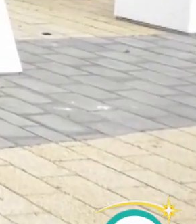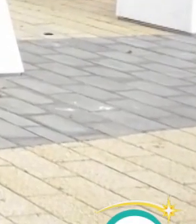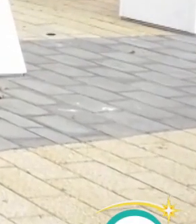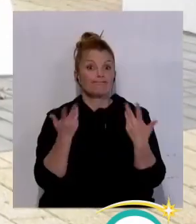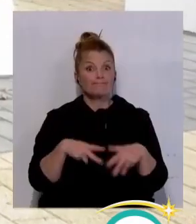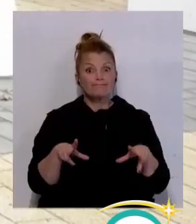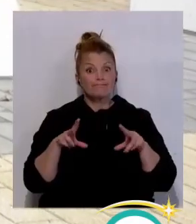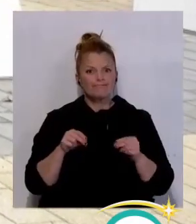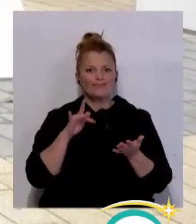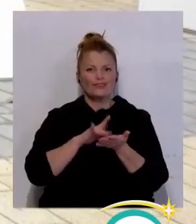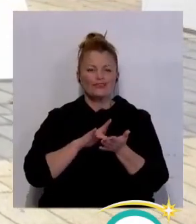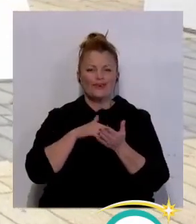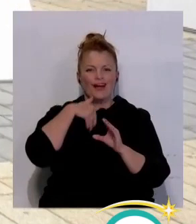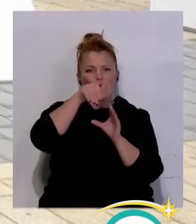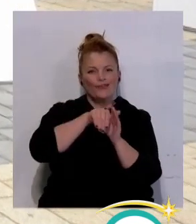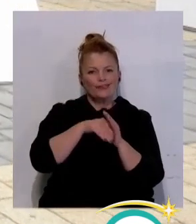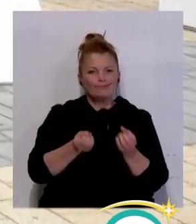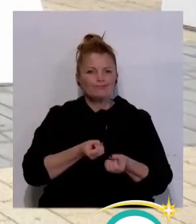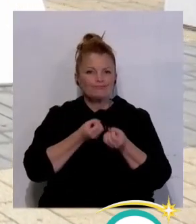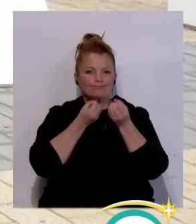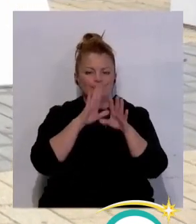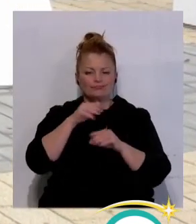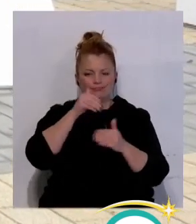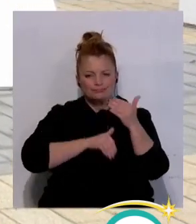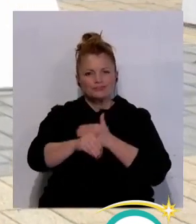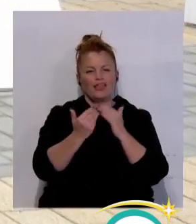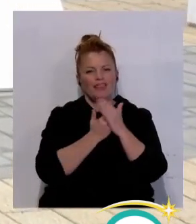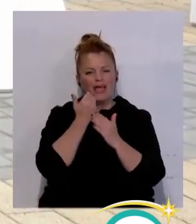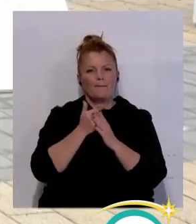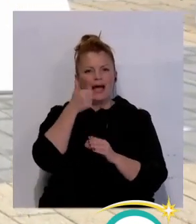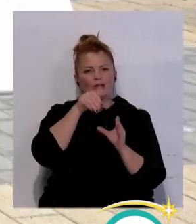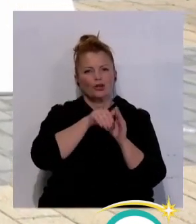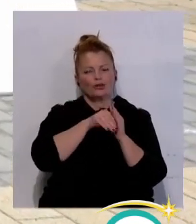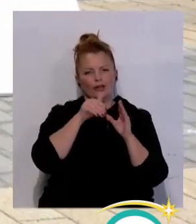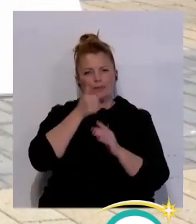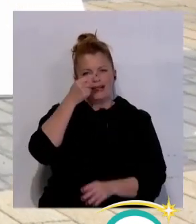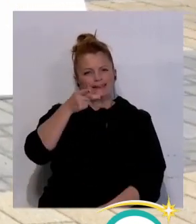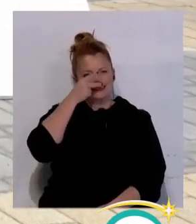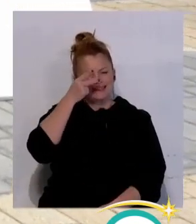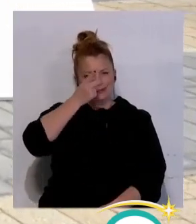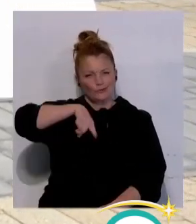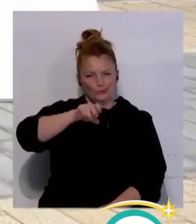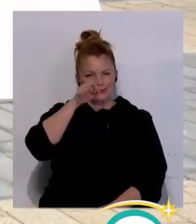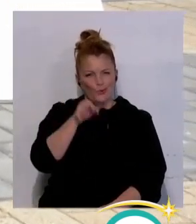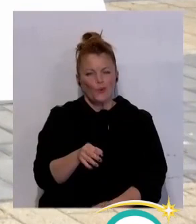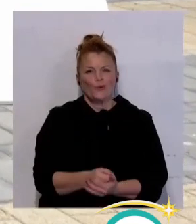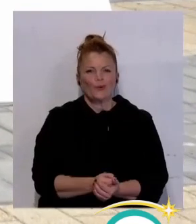Llegamos al final de este espacio informativo. Volveremos en unos días con más contenidos que esperamos les resulten